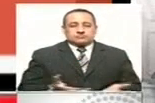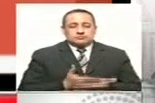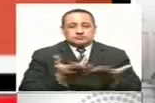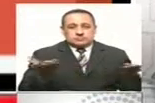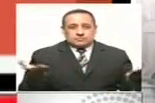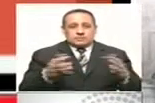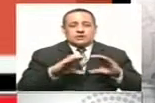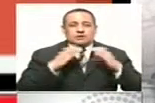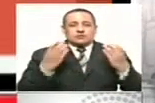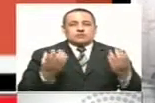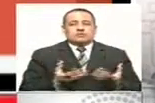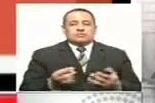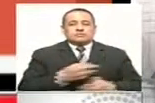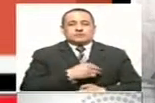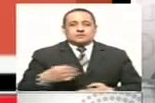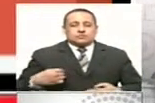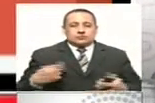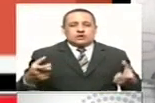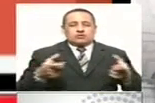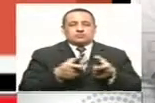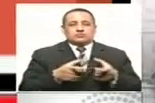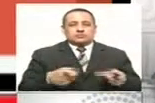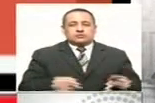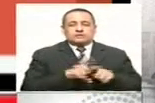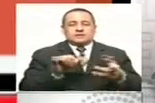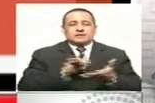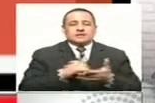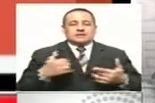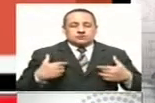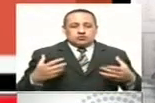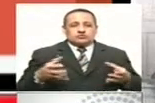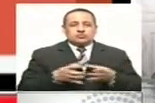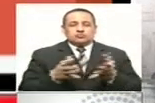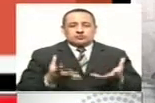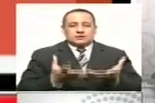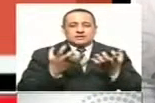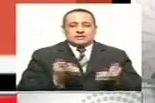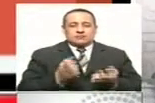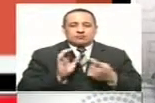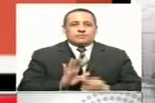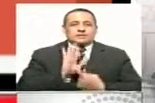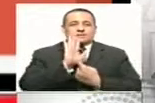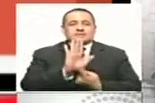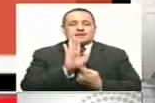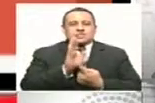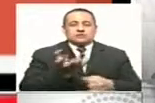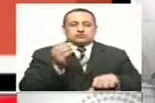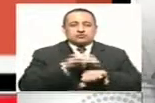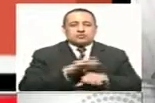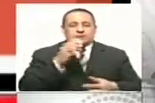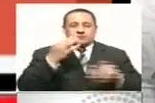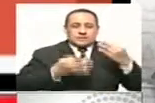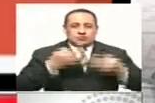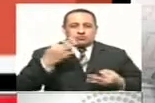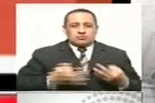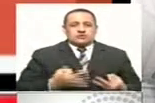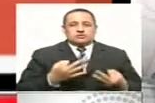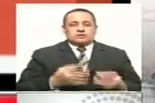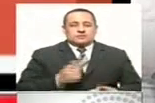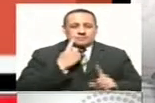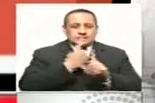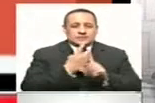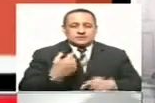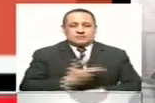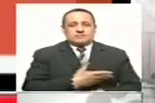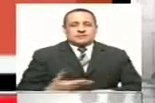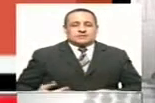señores congresistas, miembros de la comisión, lo que nosotros queríamos presentar respecto al presupuesto de la Presidencia del Consejo